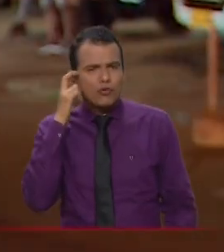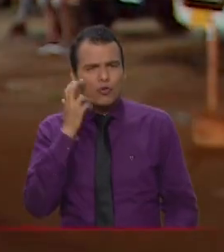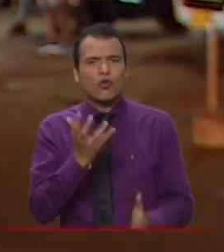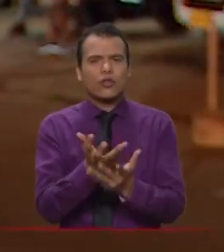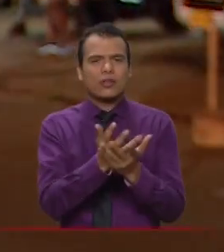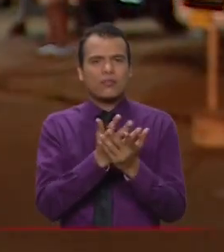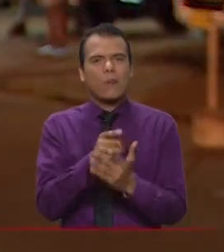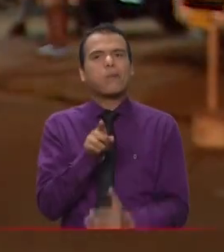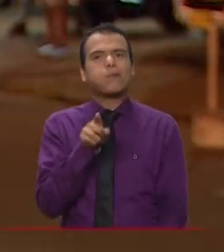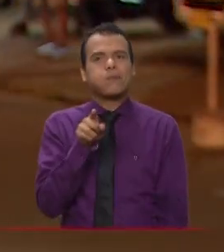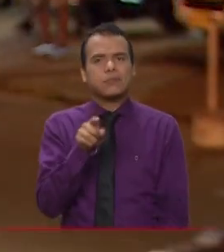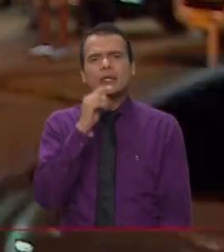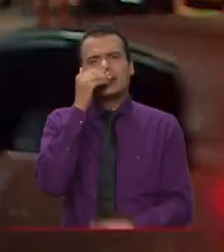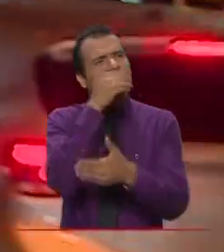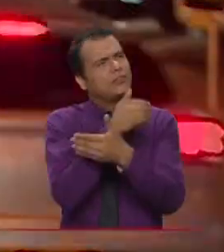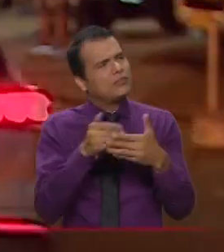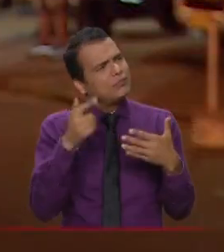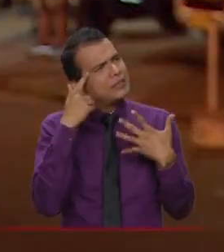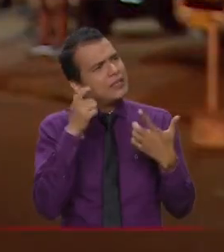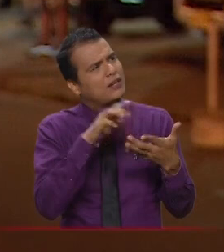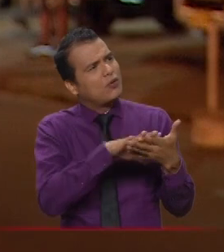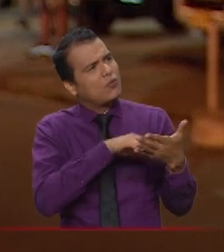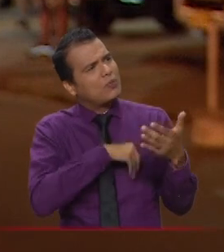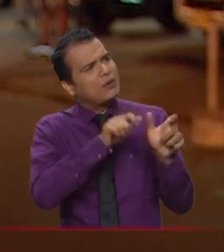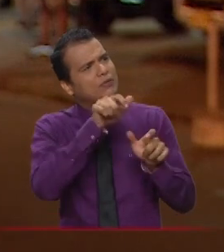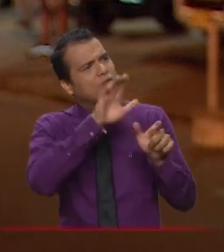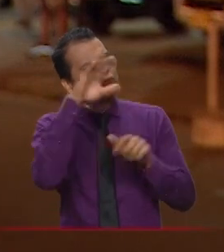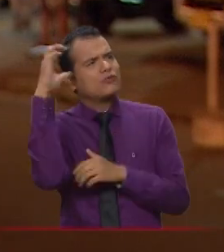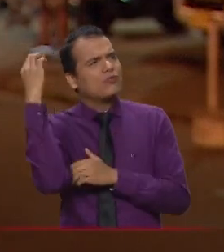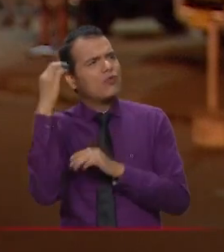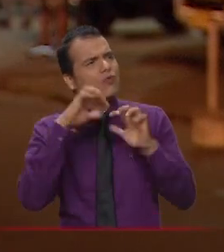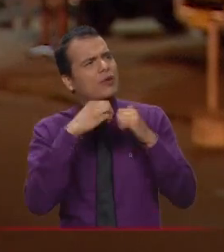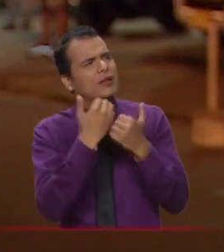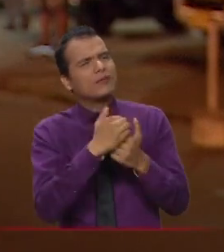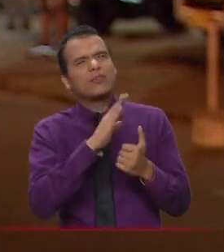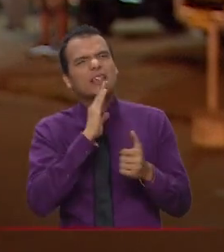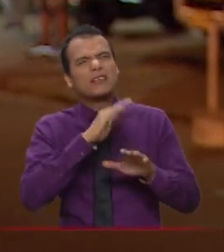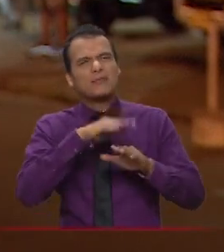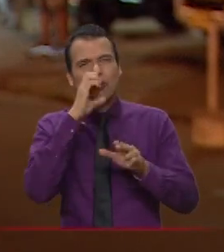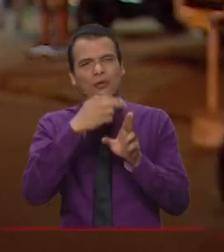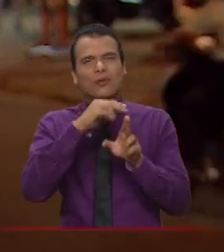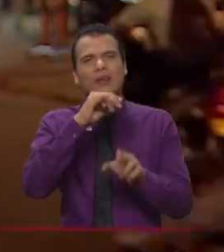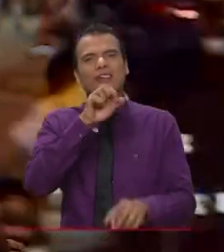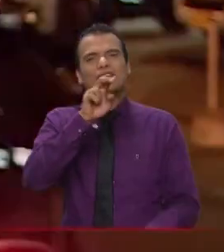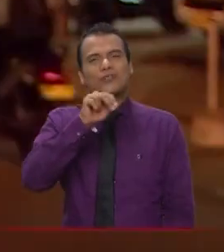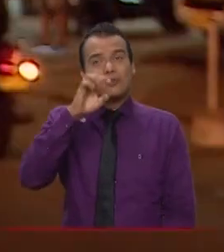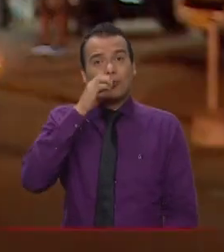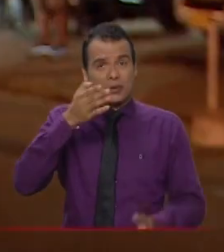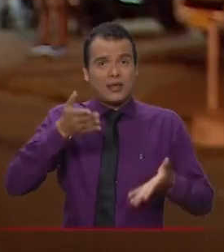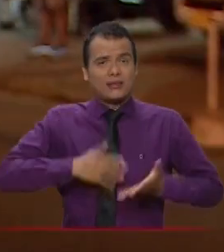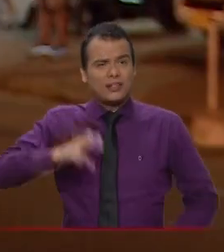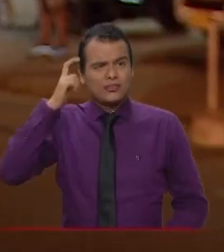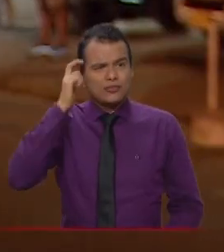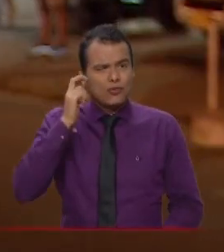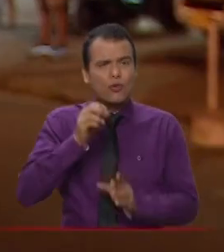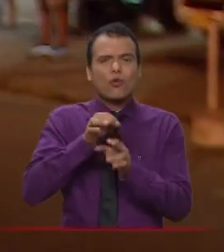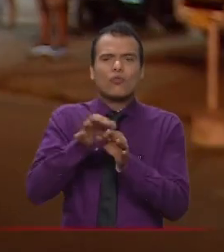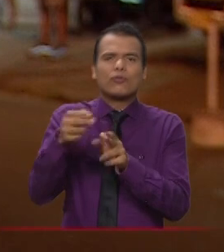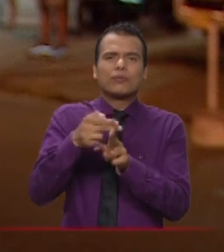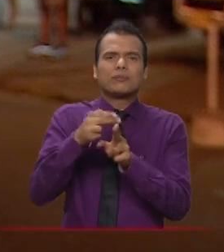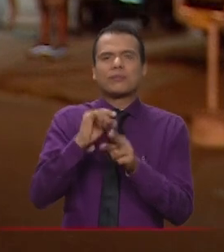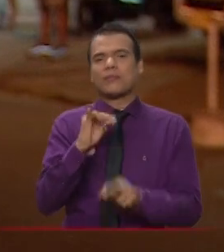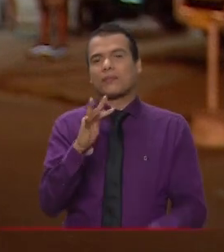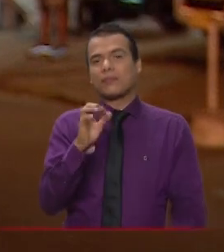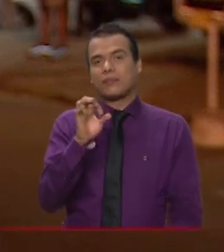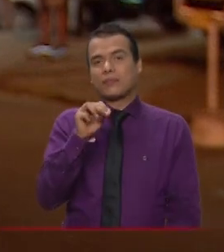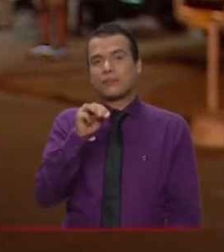niños empiezan a identificarse con los jugadores de la Selección Colombia. ¿Qué más viendo a John Córdoba, jugador de Itzmina de Chocó, que hace parte ya